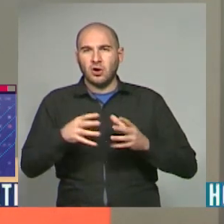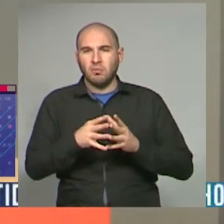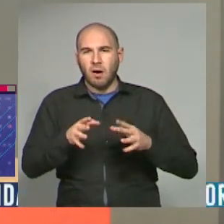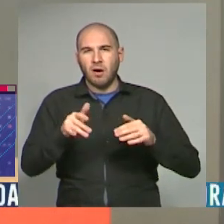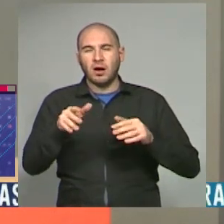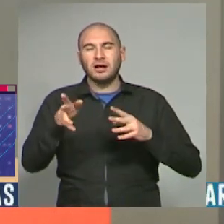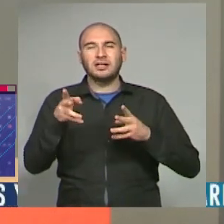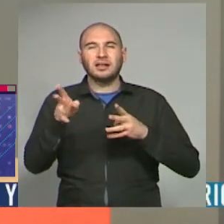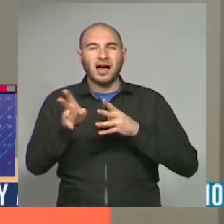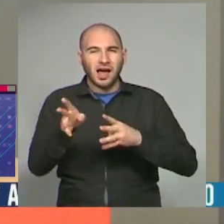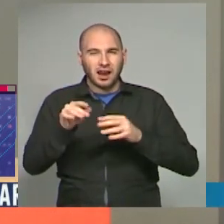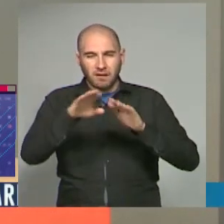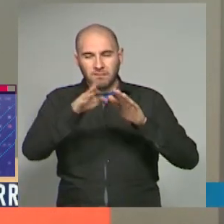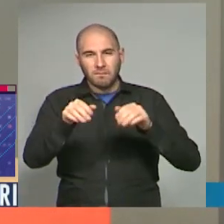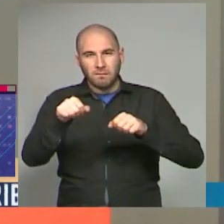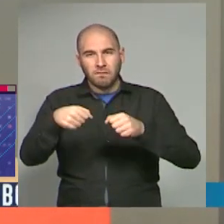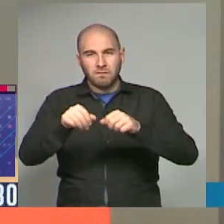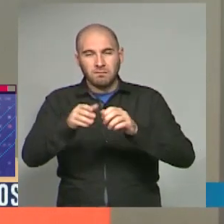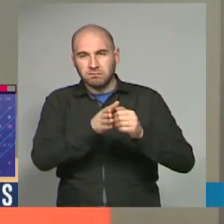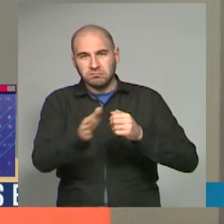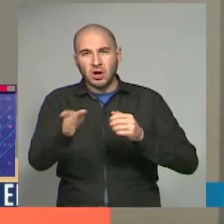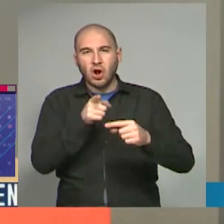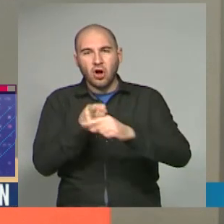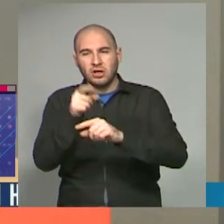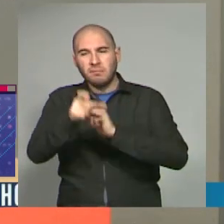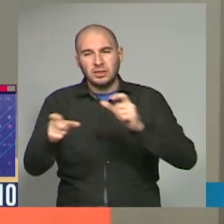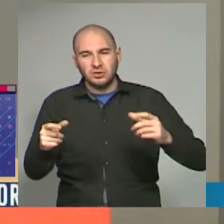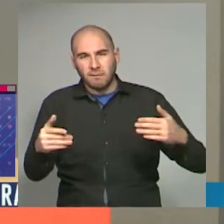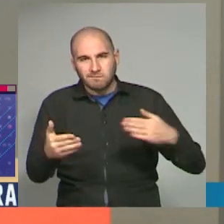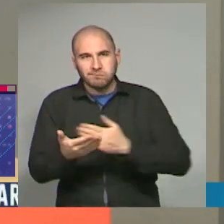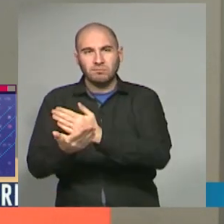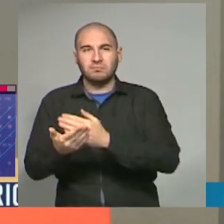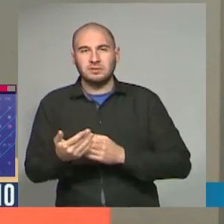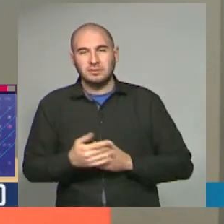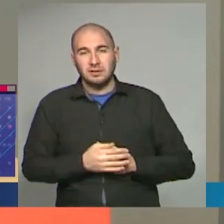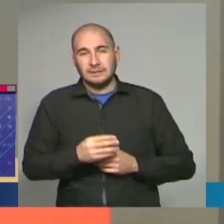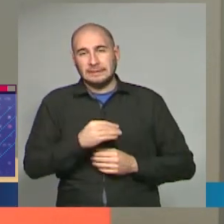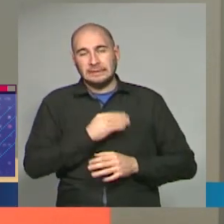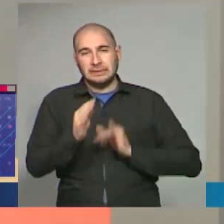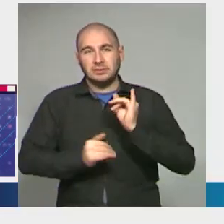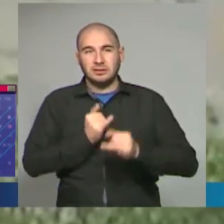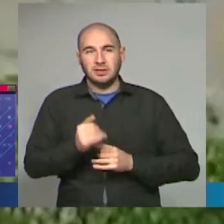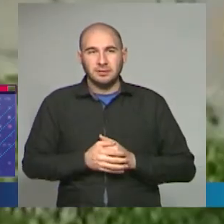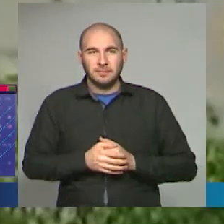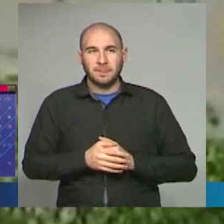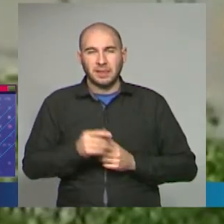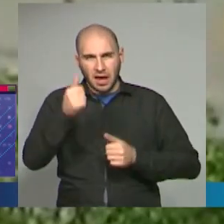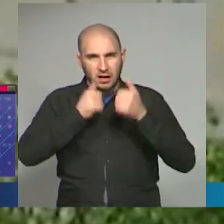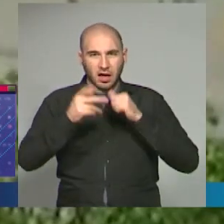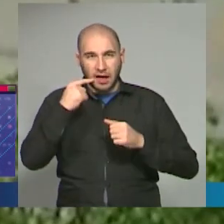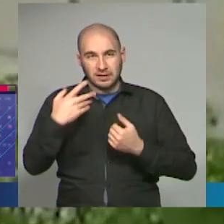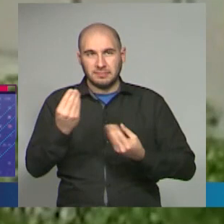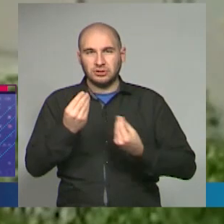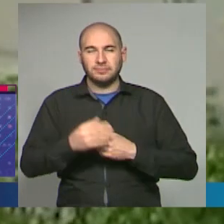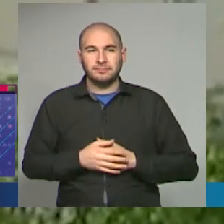del ejército de Venezuela que arremetían contra manifestantes y lamentablemente hay que decir que hubo heridos. Vamos a ver lo